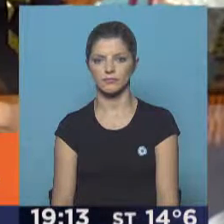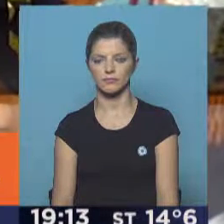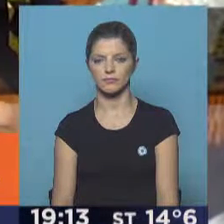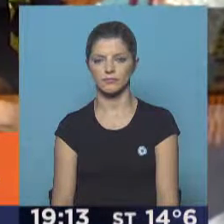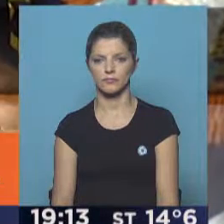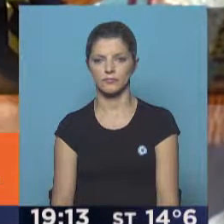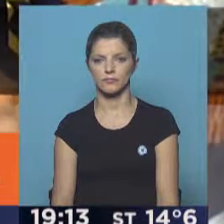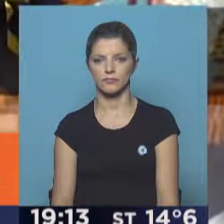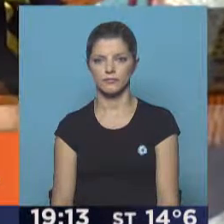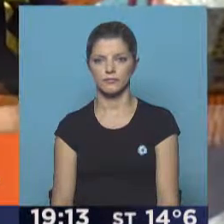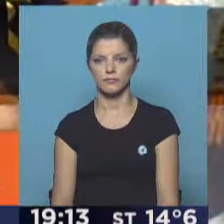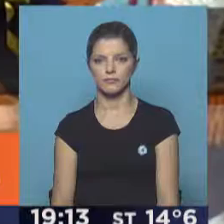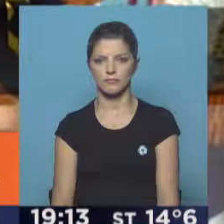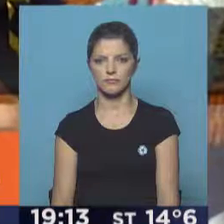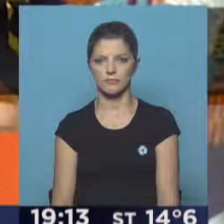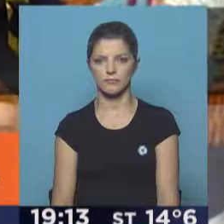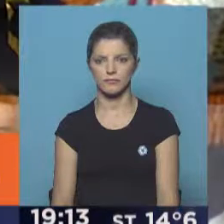data that indicates